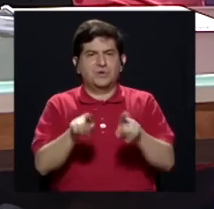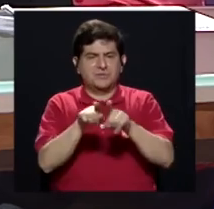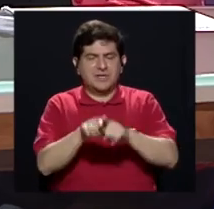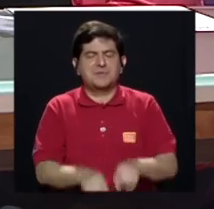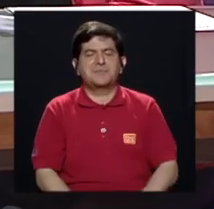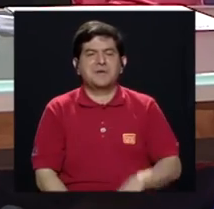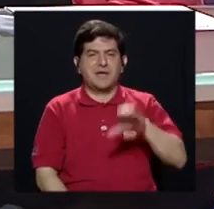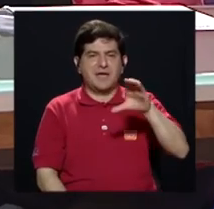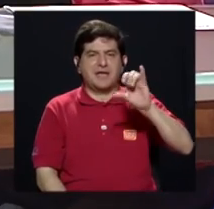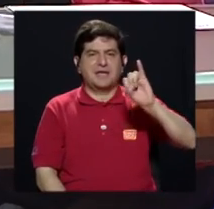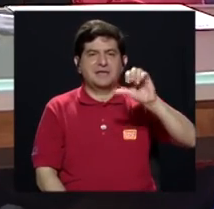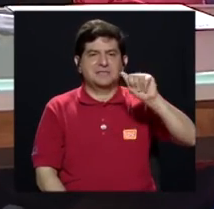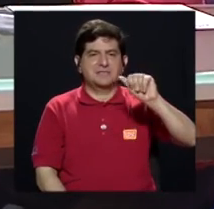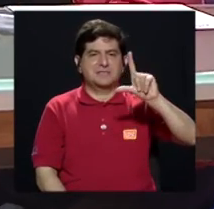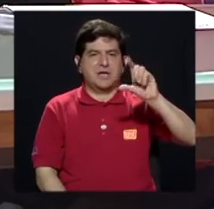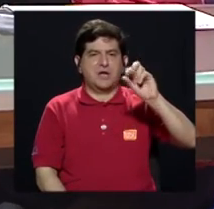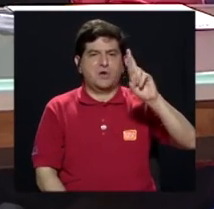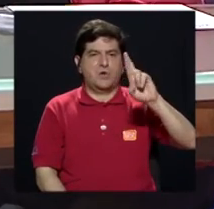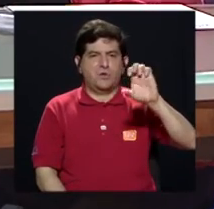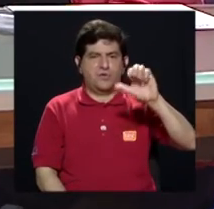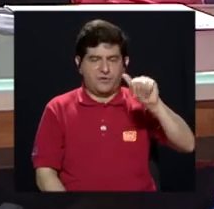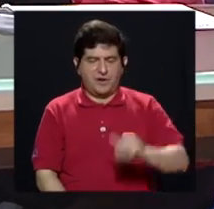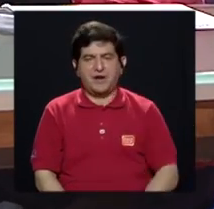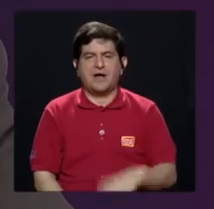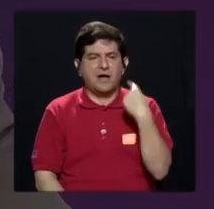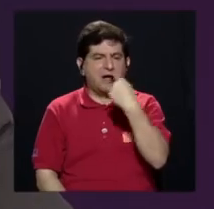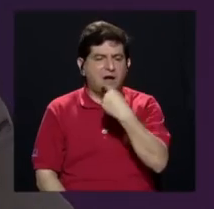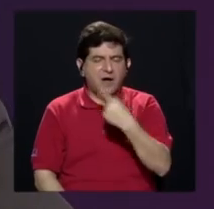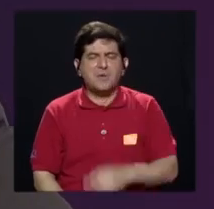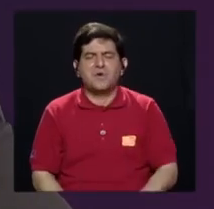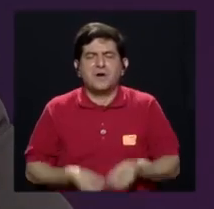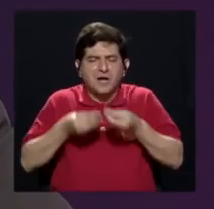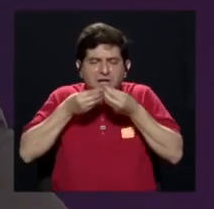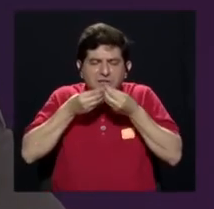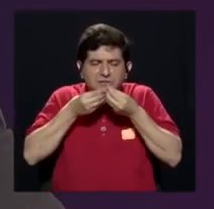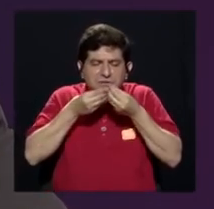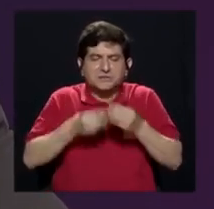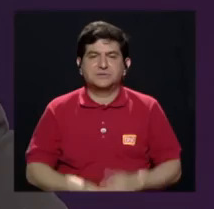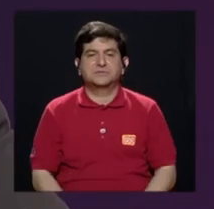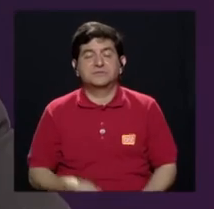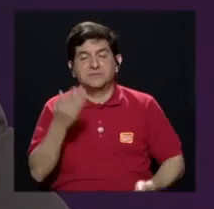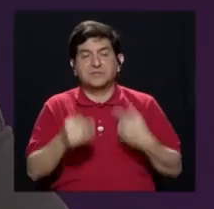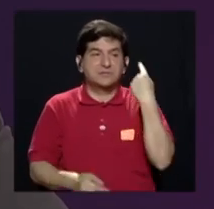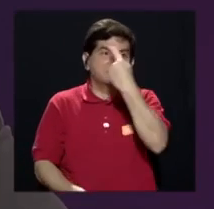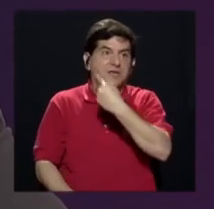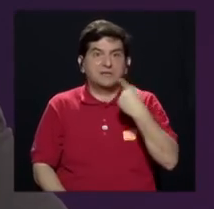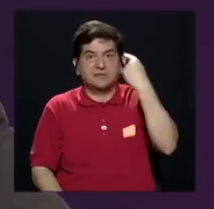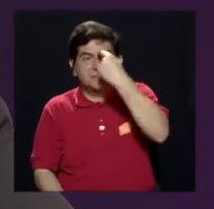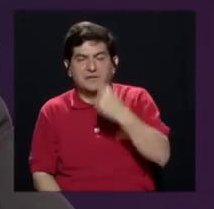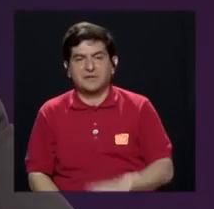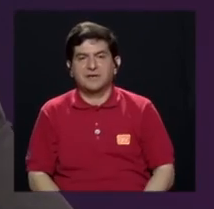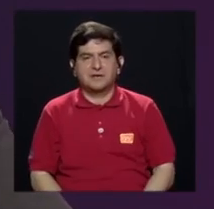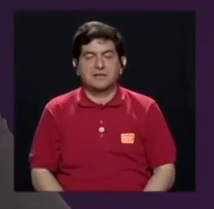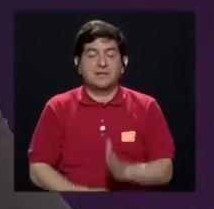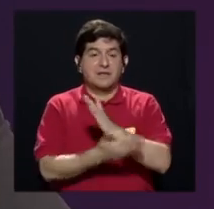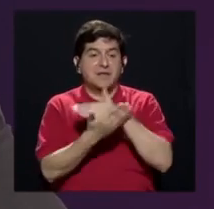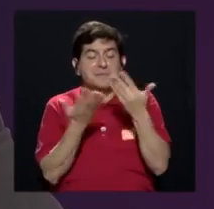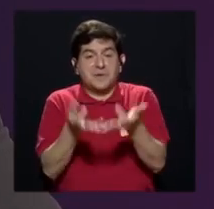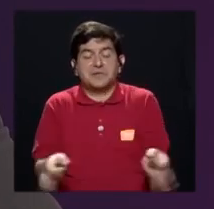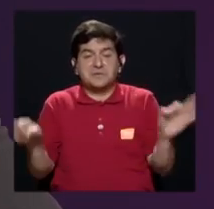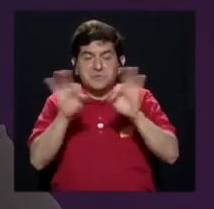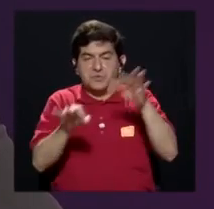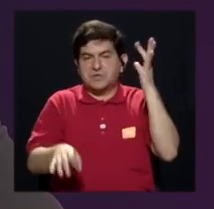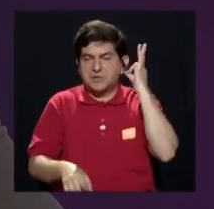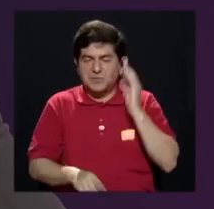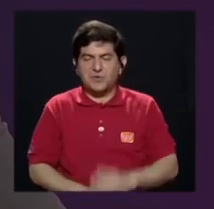que es cuando se le llena la boca de saliva entonces eso hace que se sienta mareada ofuscada y buena parte de las mujeres como que